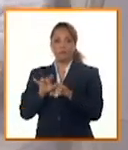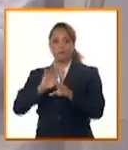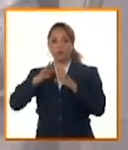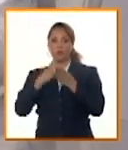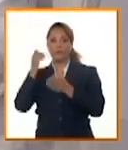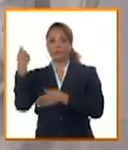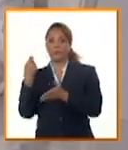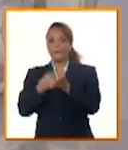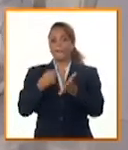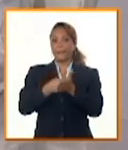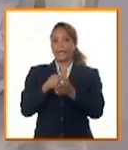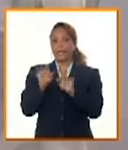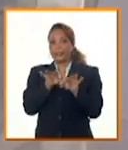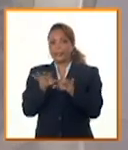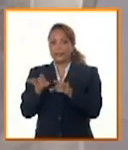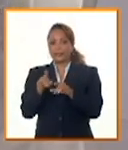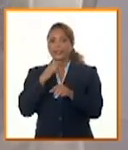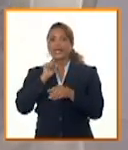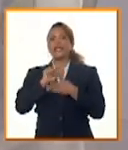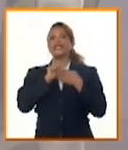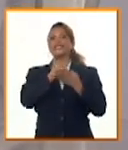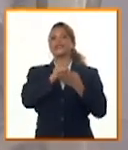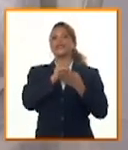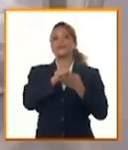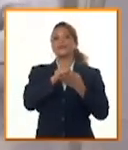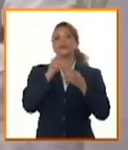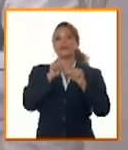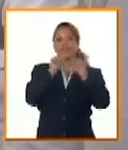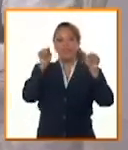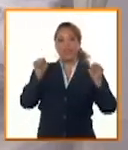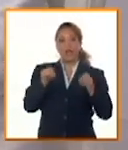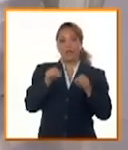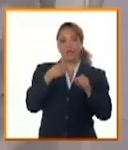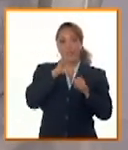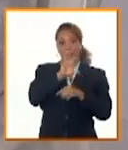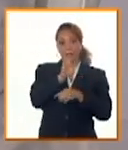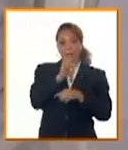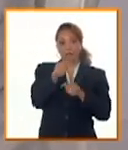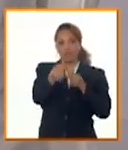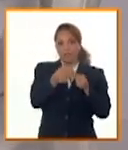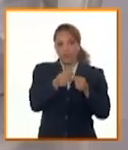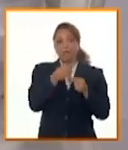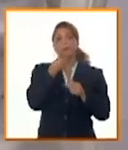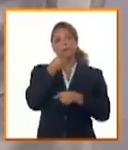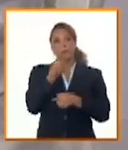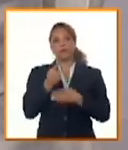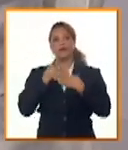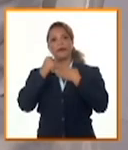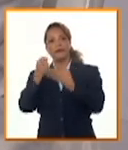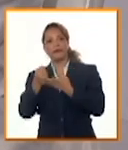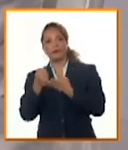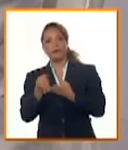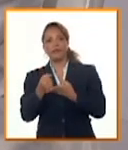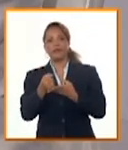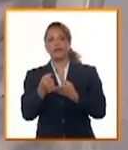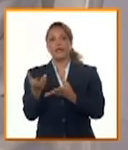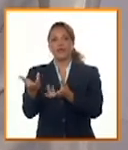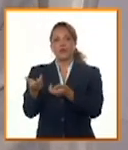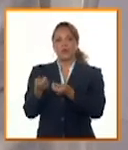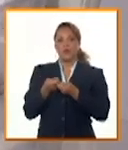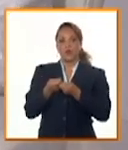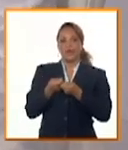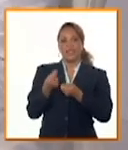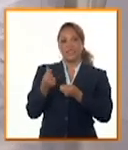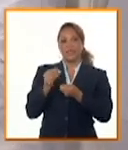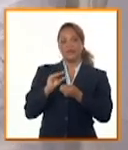digital el servicio de caja extra en esos comercios que por lo general están cerca de la casa para facilitar la extracción mediante servicio de